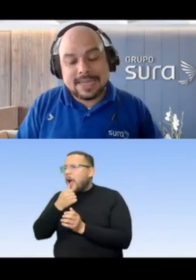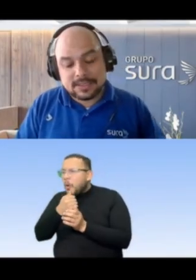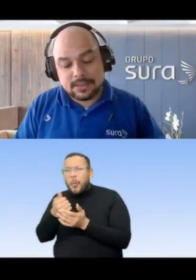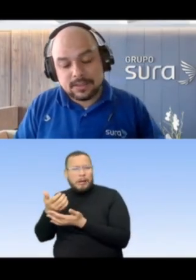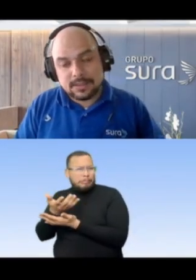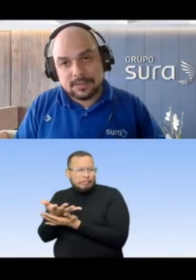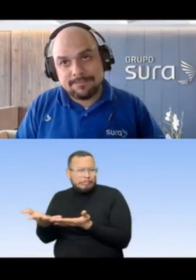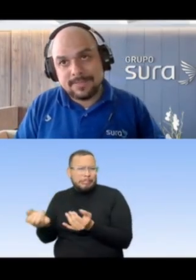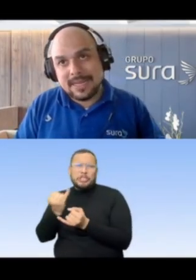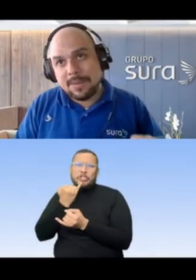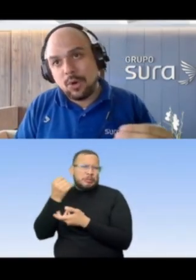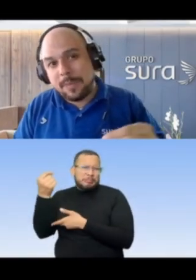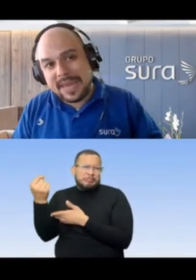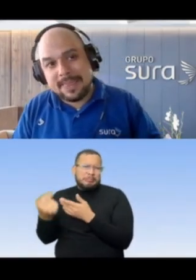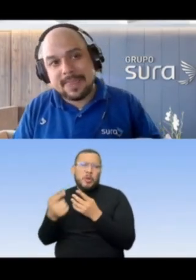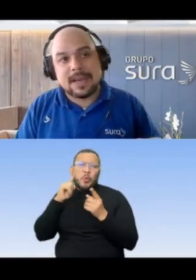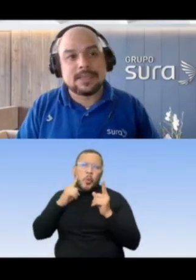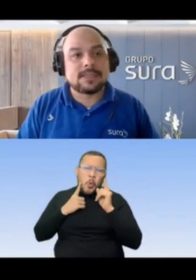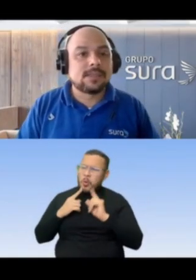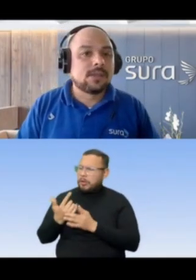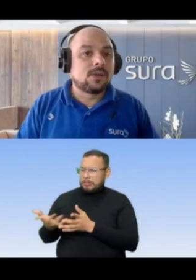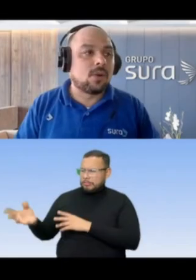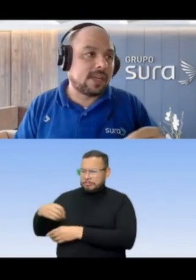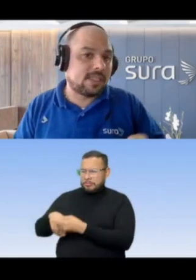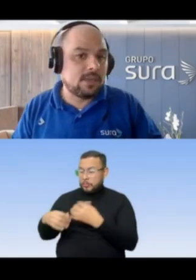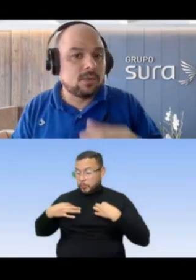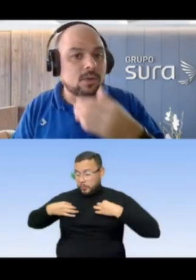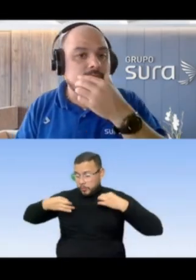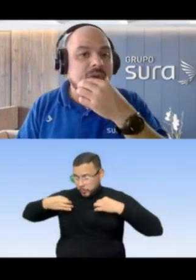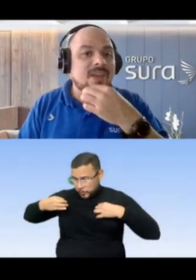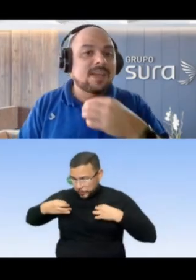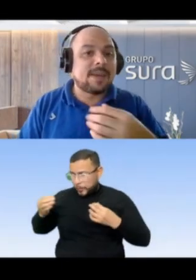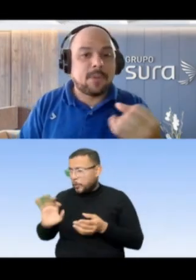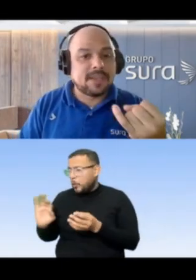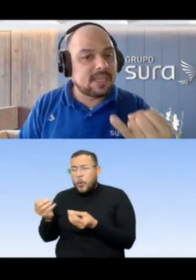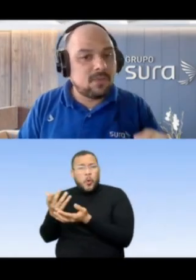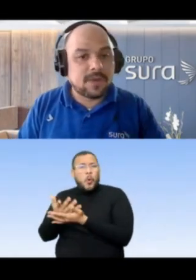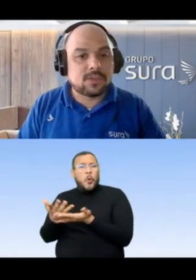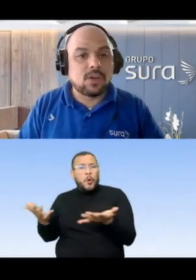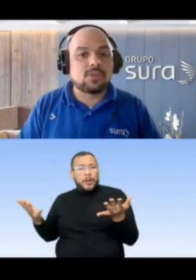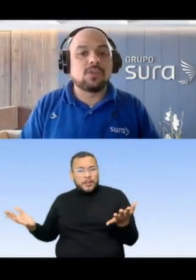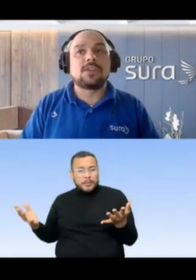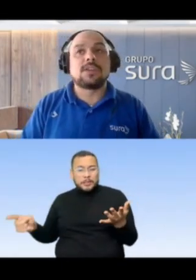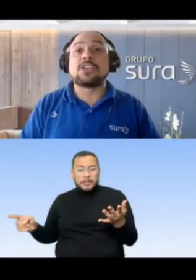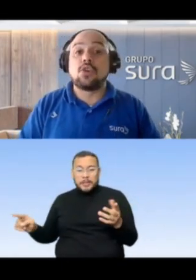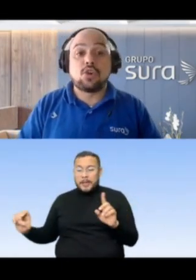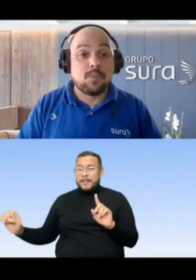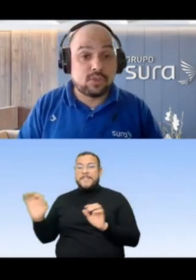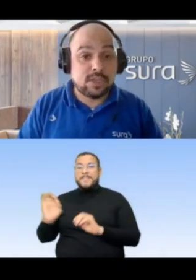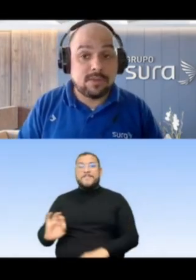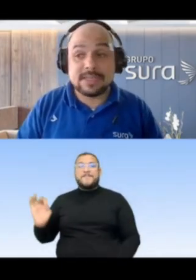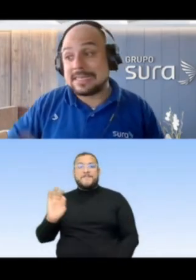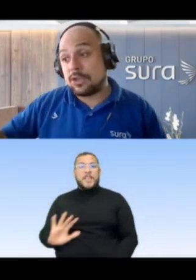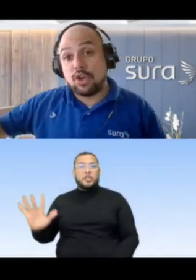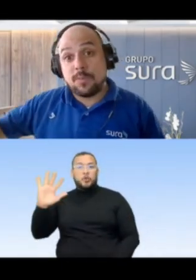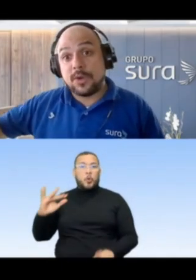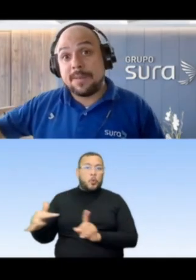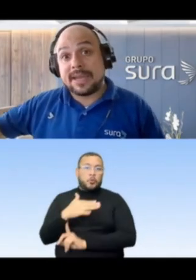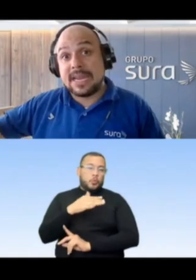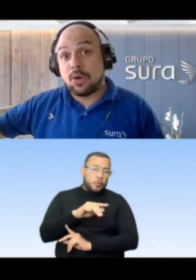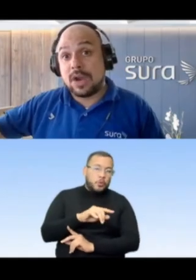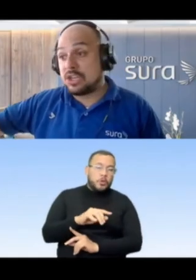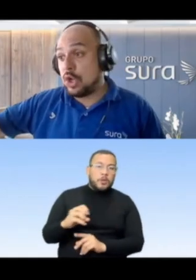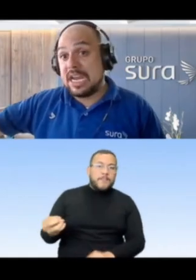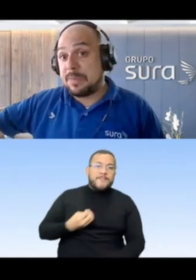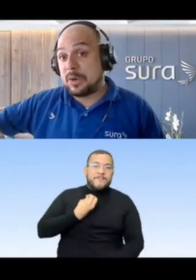así, aquellas, digámoslo, prendas o residuos que pueden ser infecciosos, que son combustibles. Sabes que yo